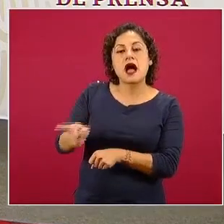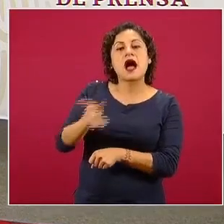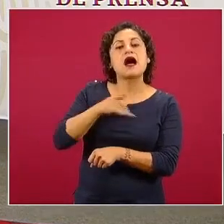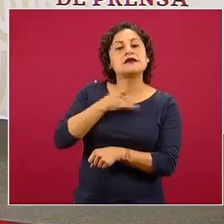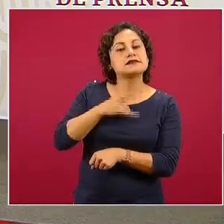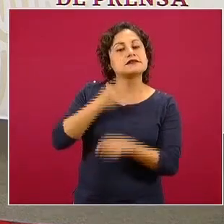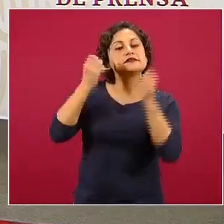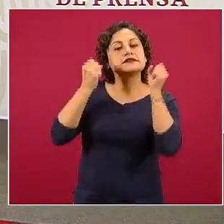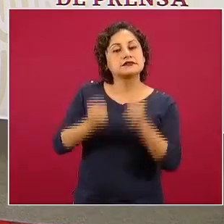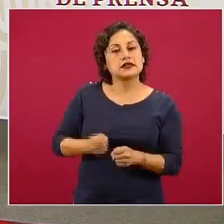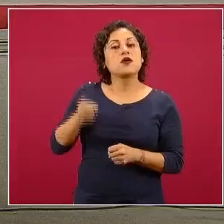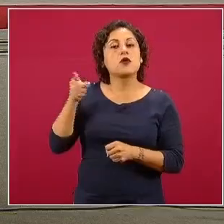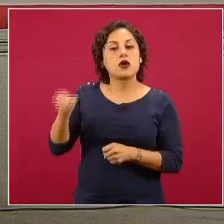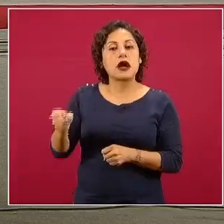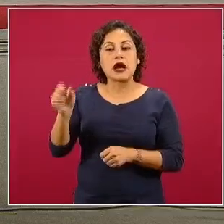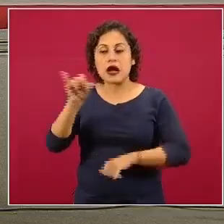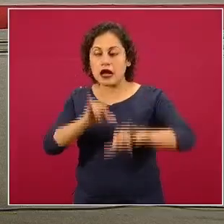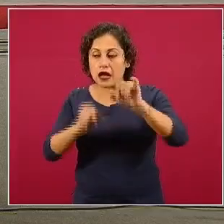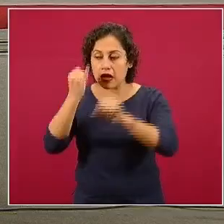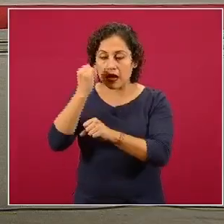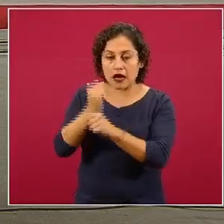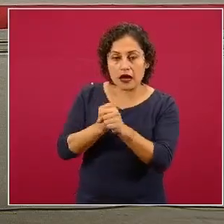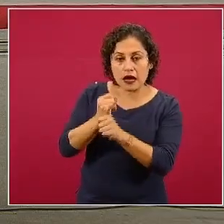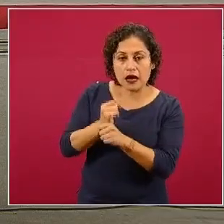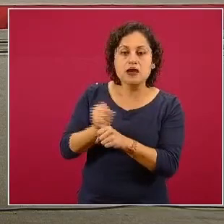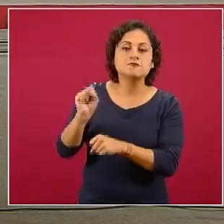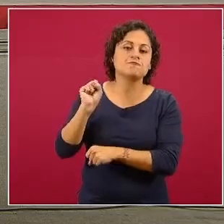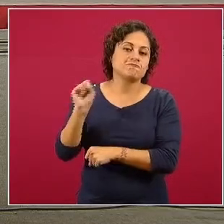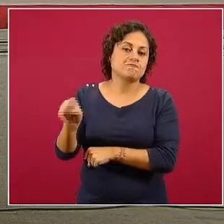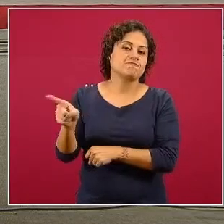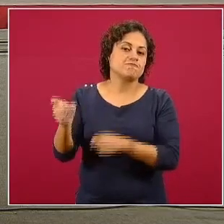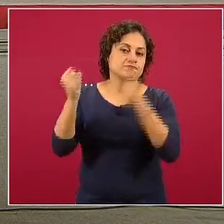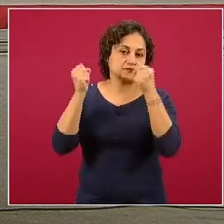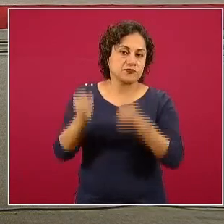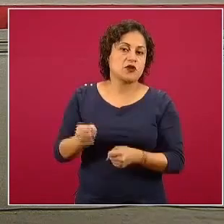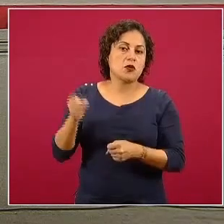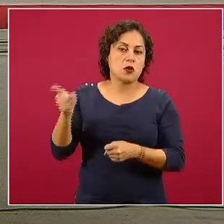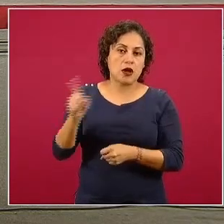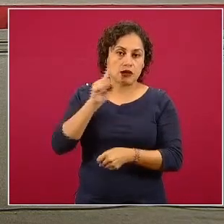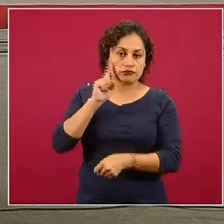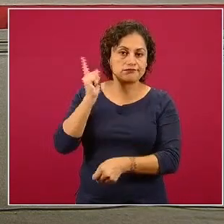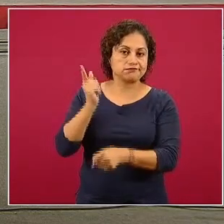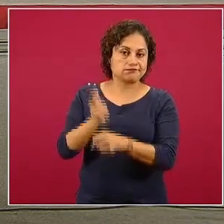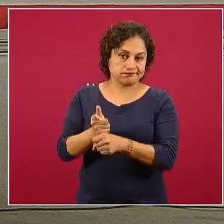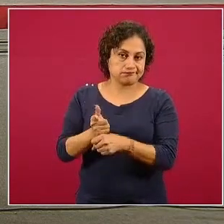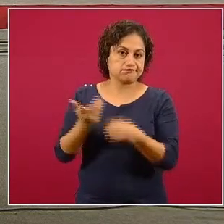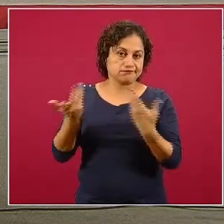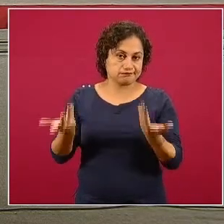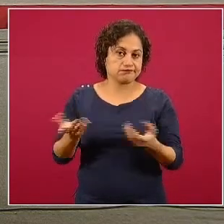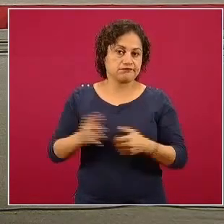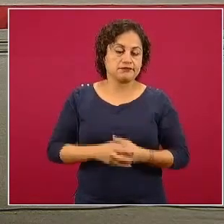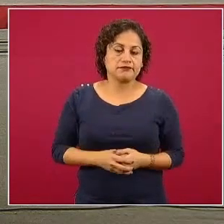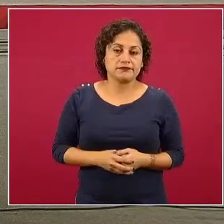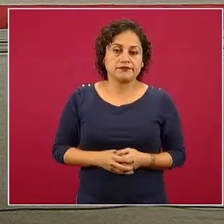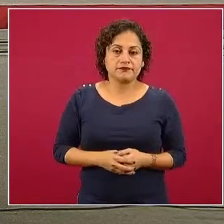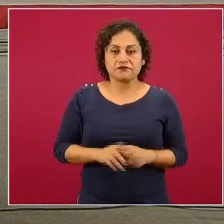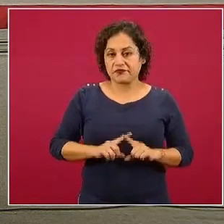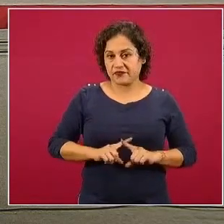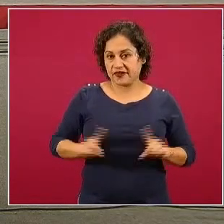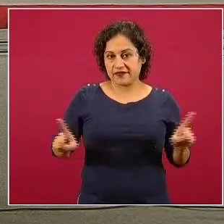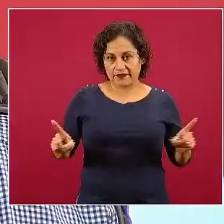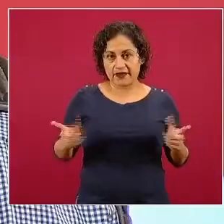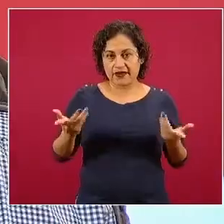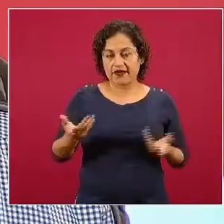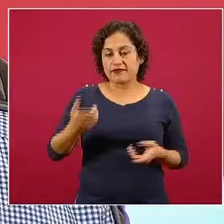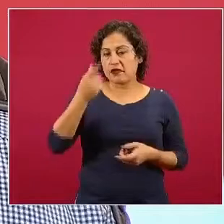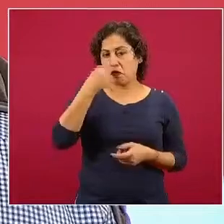clínicamente, sí da signos y síntomas mucho más fuertes, más visibles, más sentidos a la persona, que los que daría un catarro